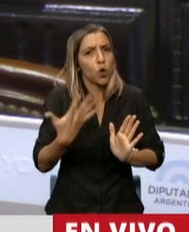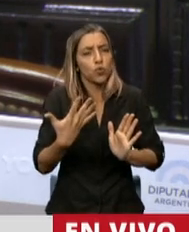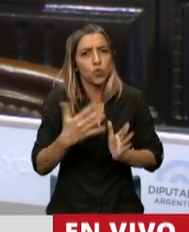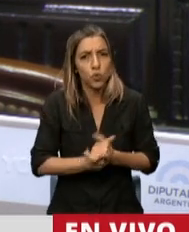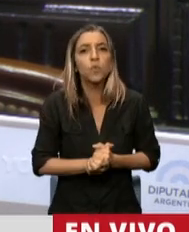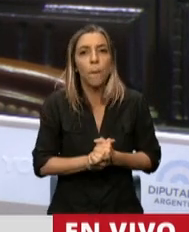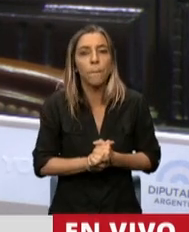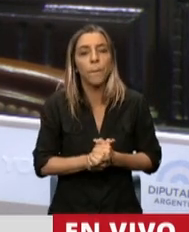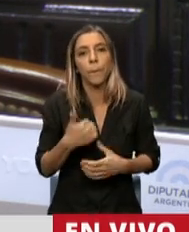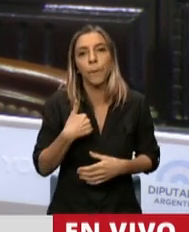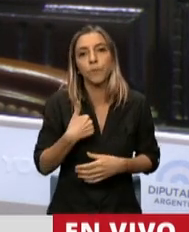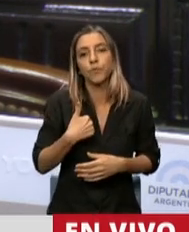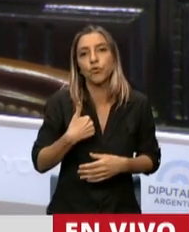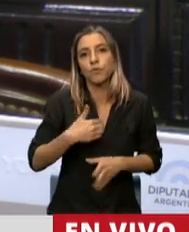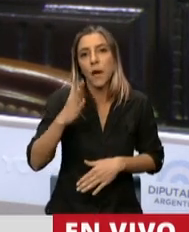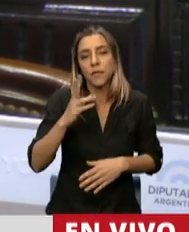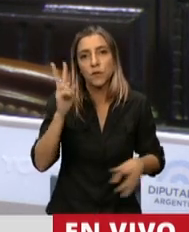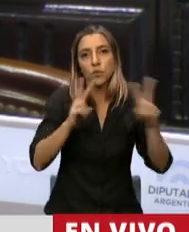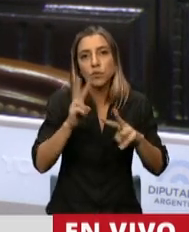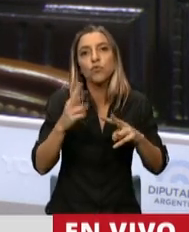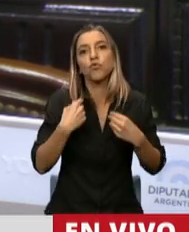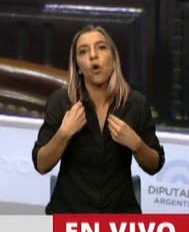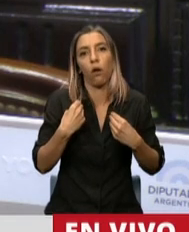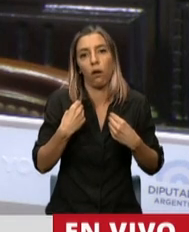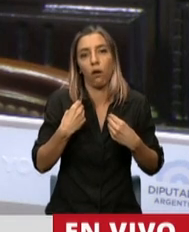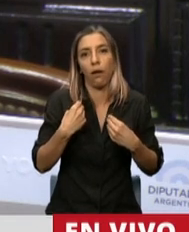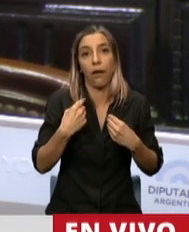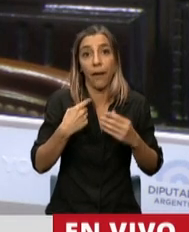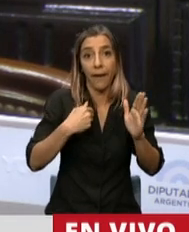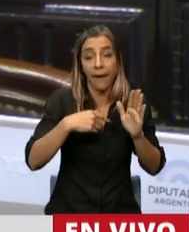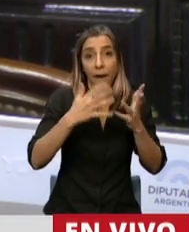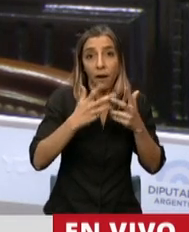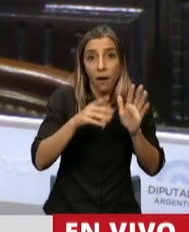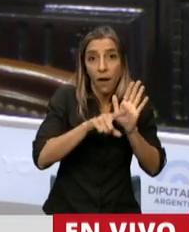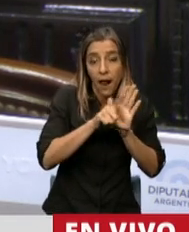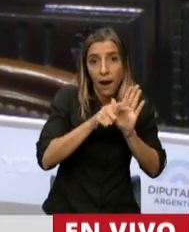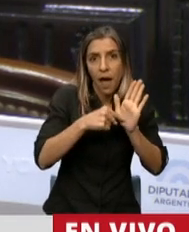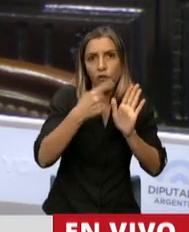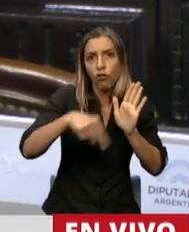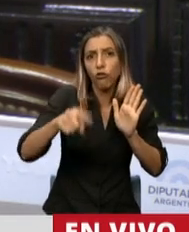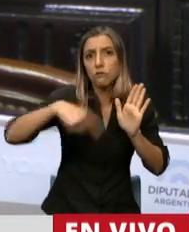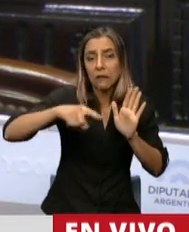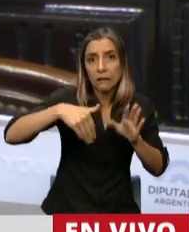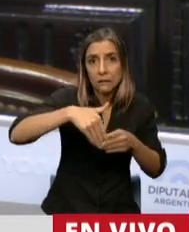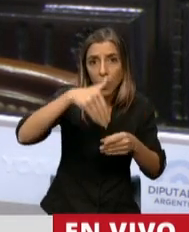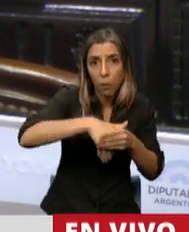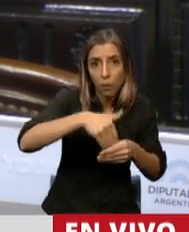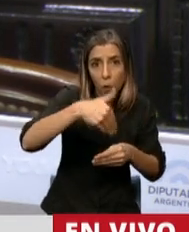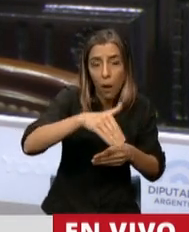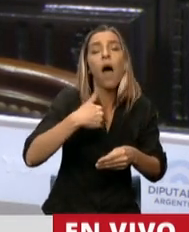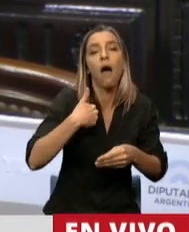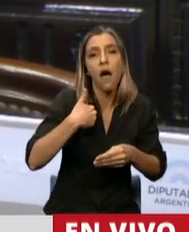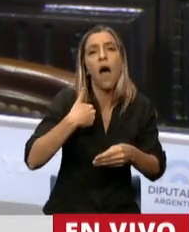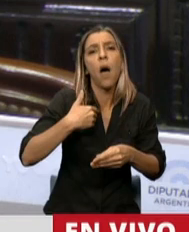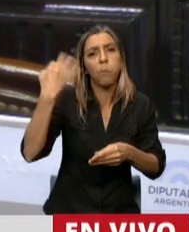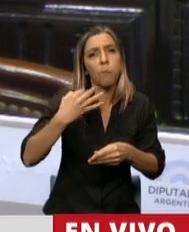cuando legislemos lo hagamos con toda la información porque todos han dicho y están de acuerdo que desconocemos las consecuencias